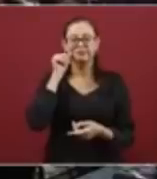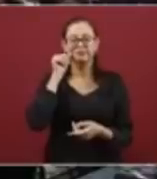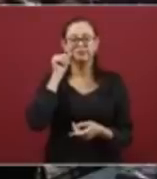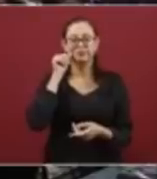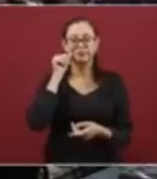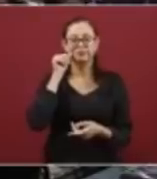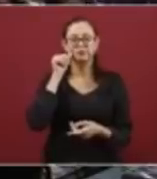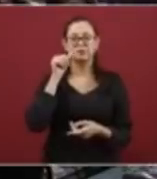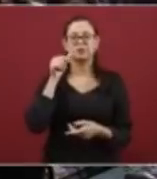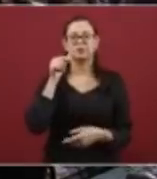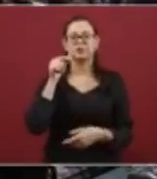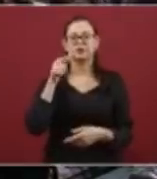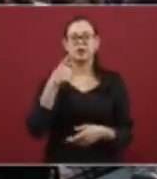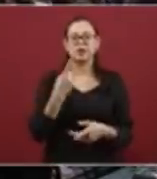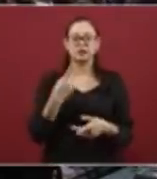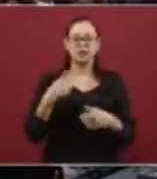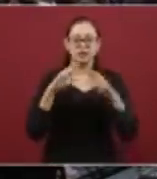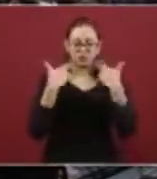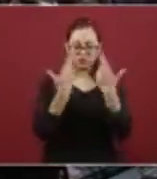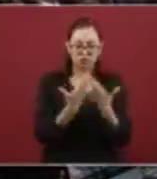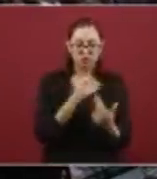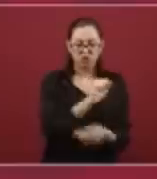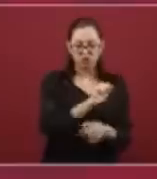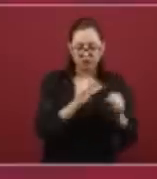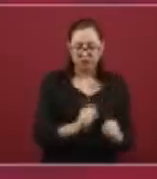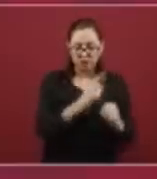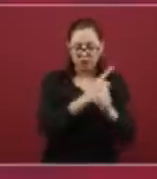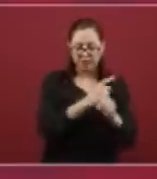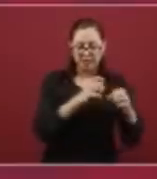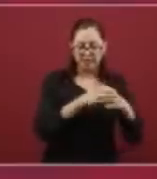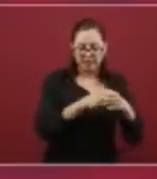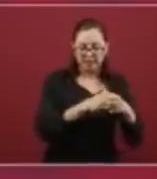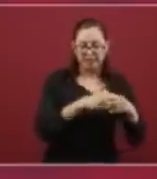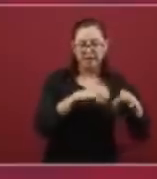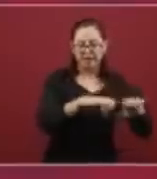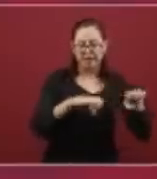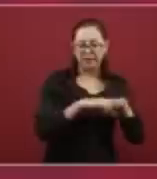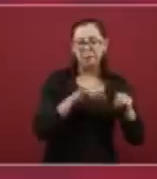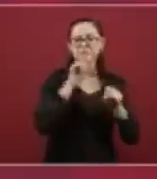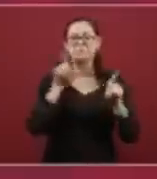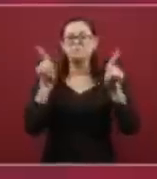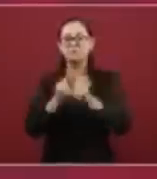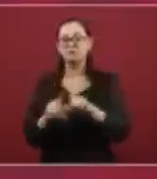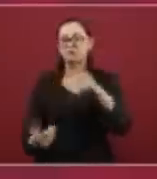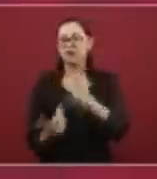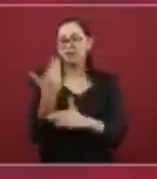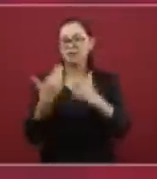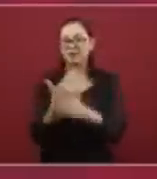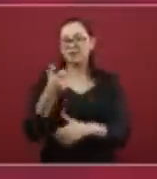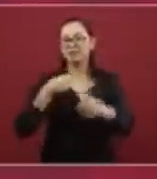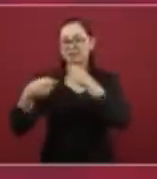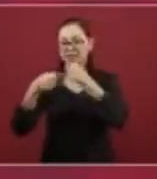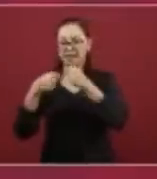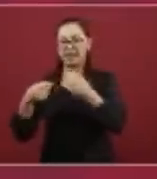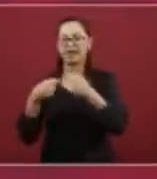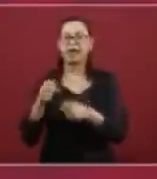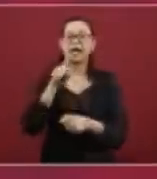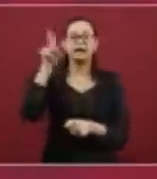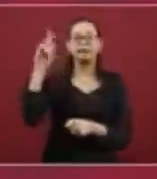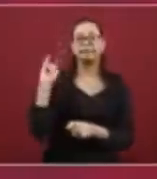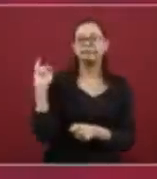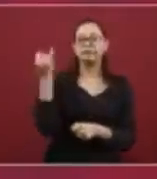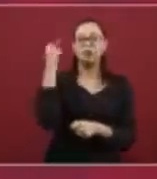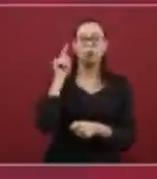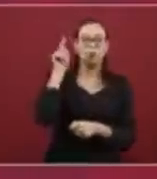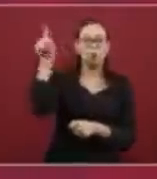tanto la reunión de seguridad como la rueda de prensa la vamos a llevar a cabo desde Tijuana,